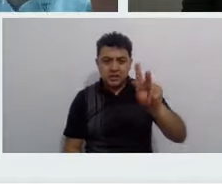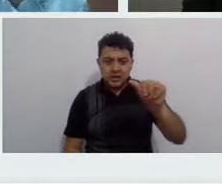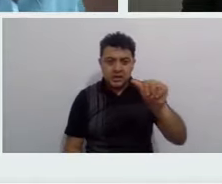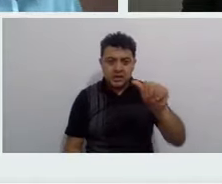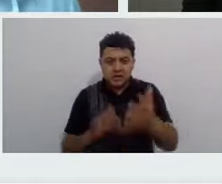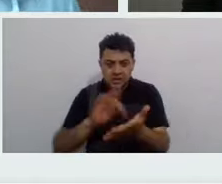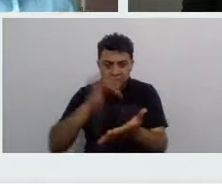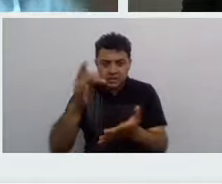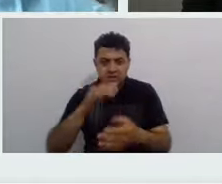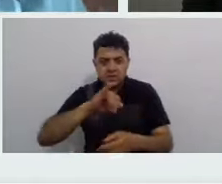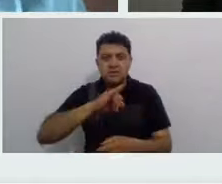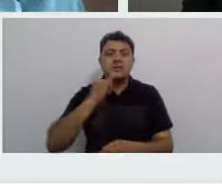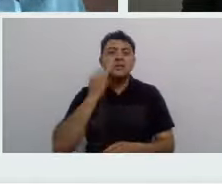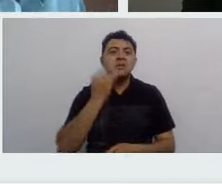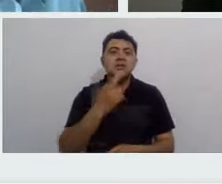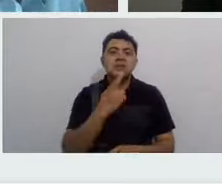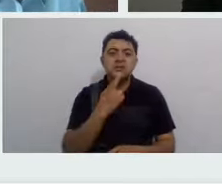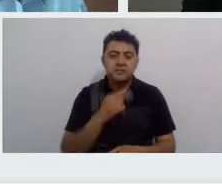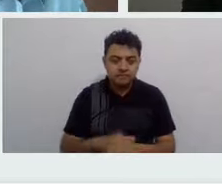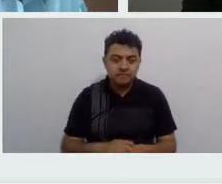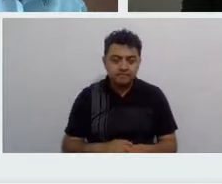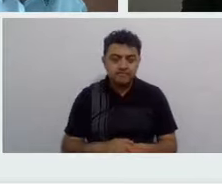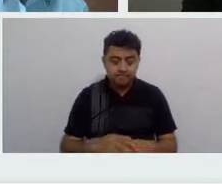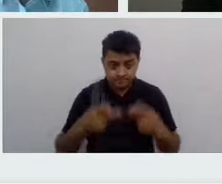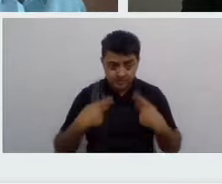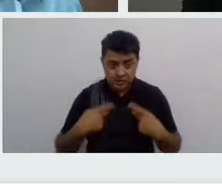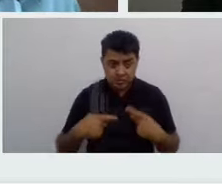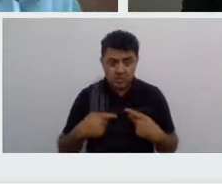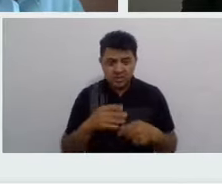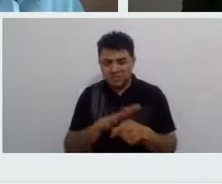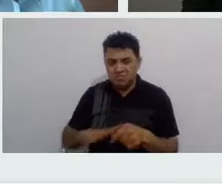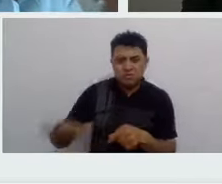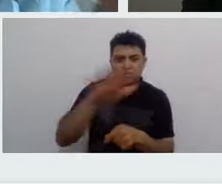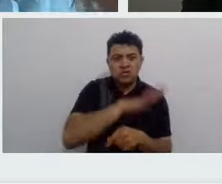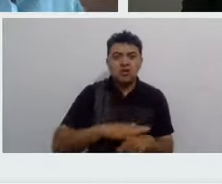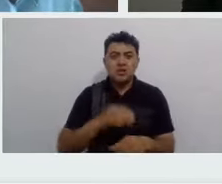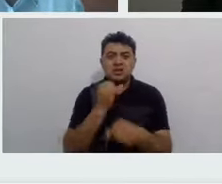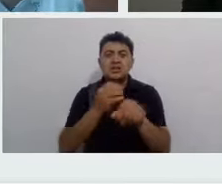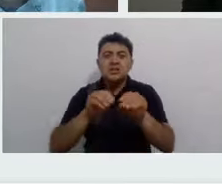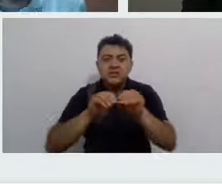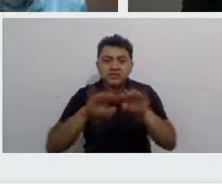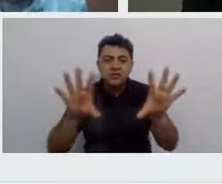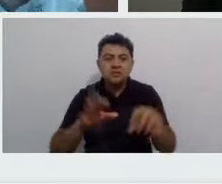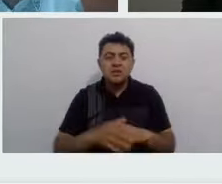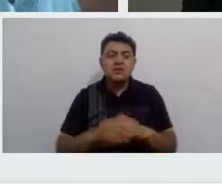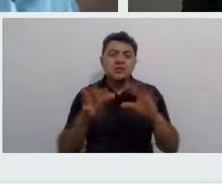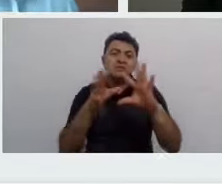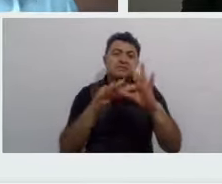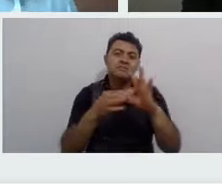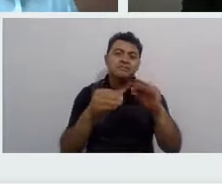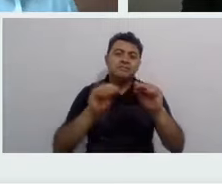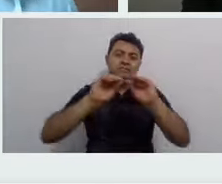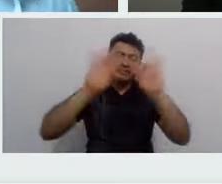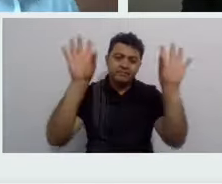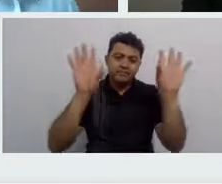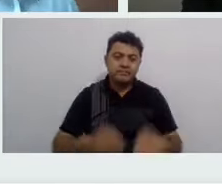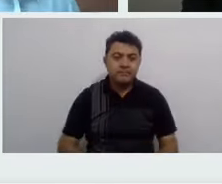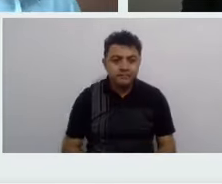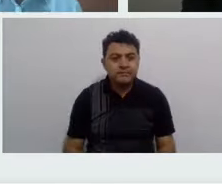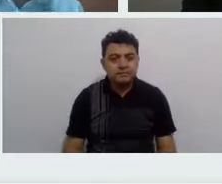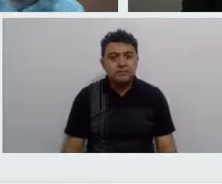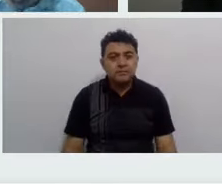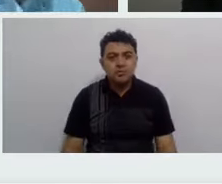que la audiencia reciba la información que merece desde este tribunal con la experiencia y especialidad de expertise de usted,